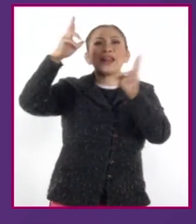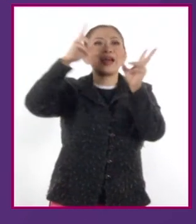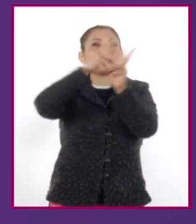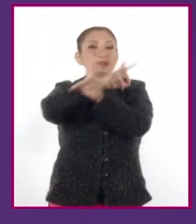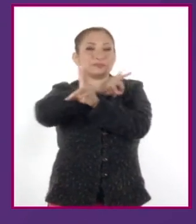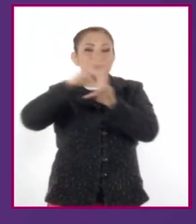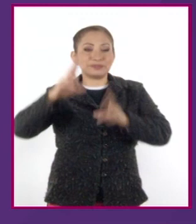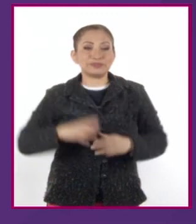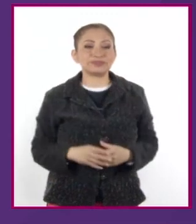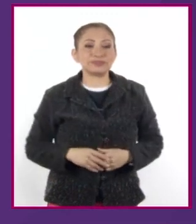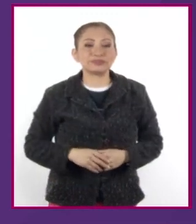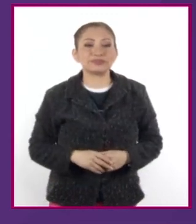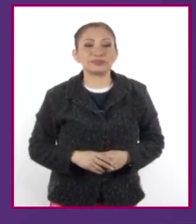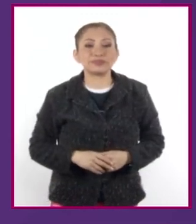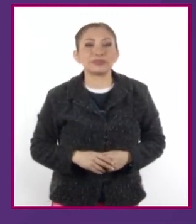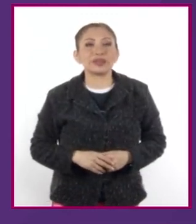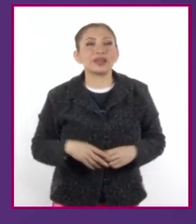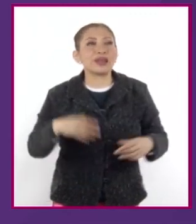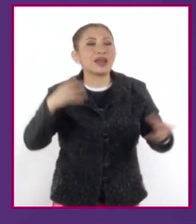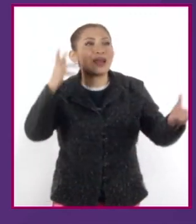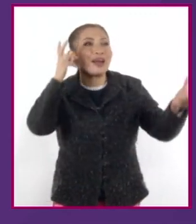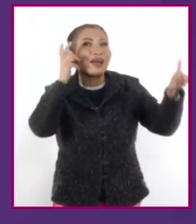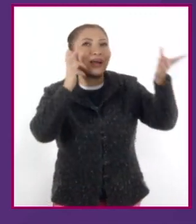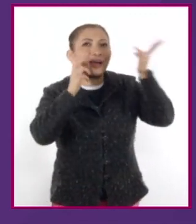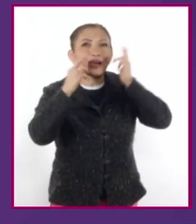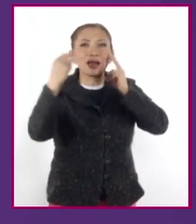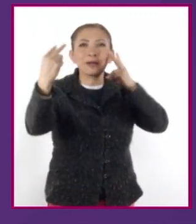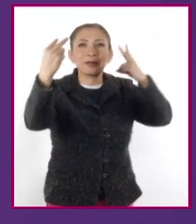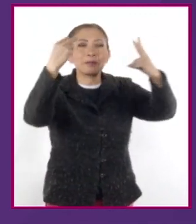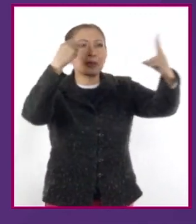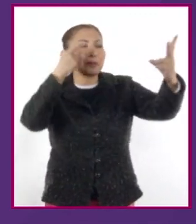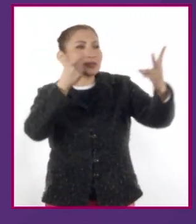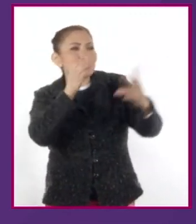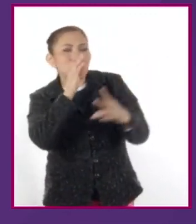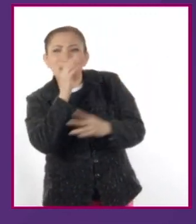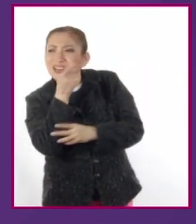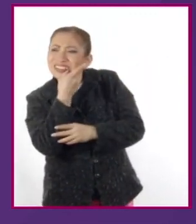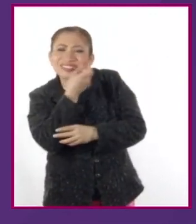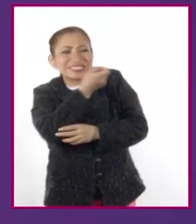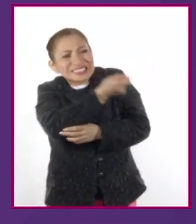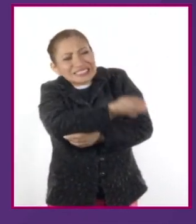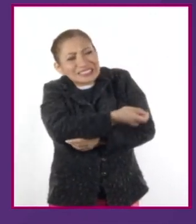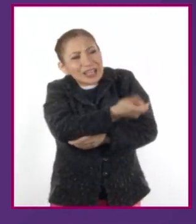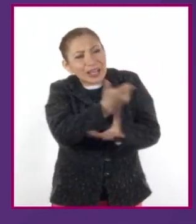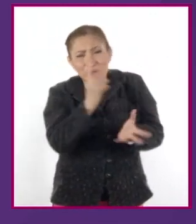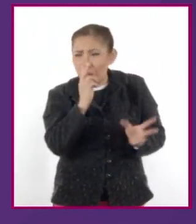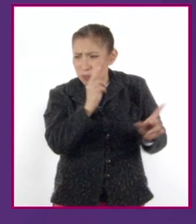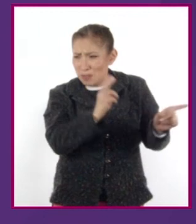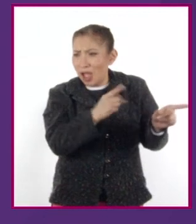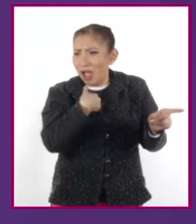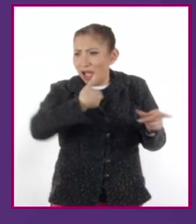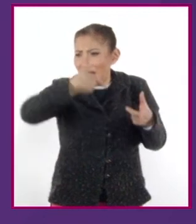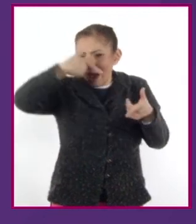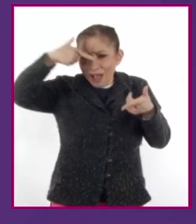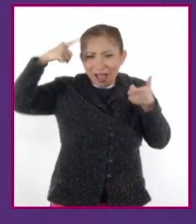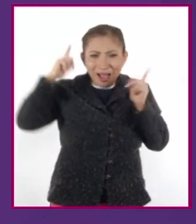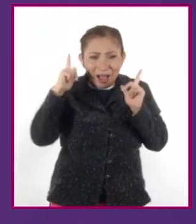viento. Y murmura al verme la gente que pasa, ¿no veis que está